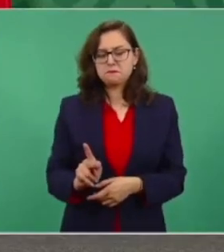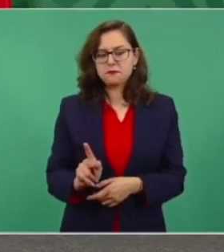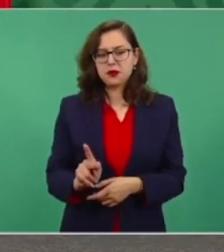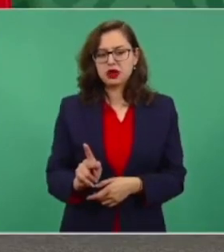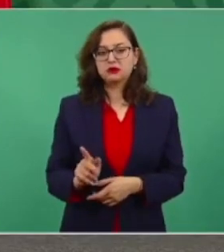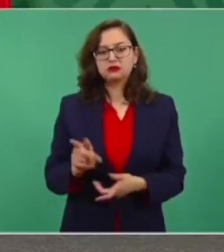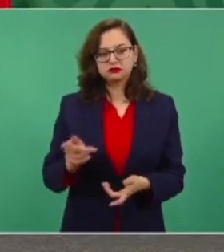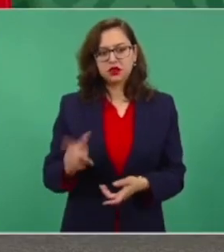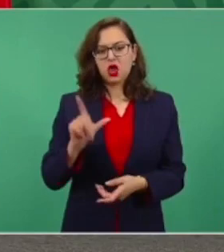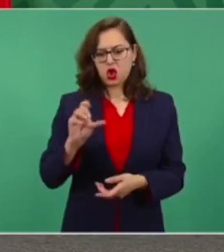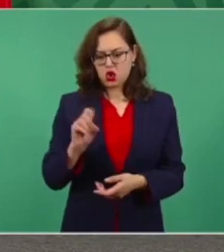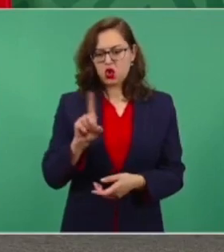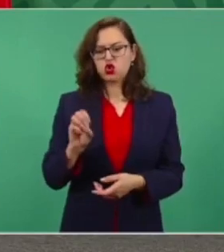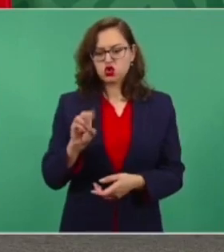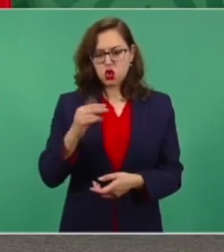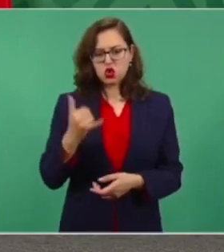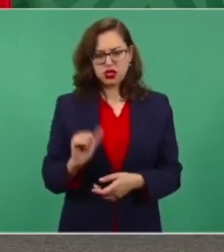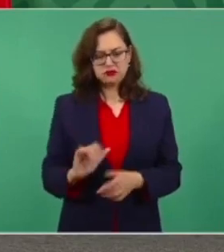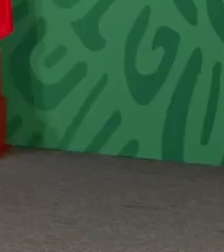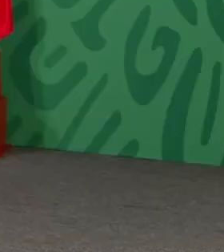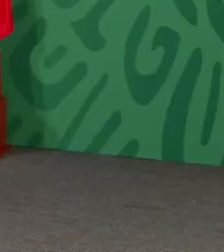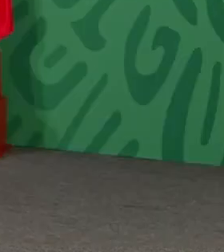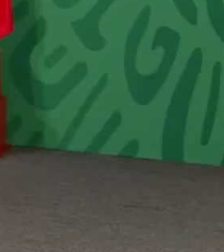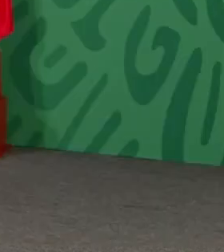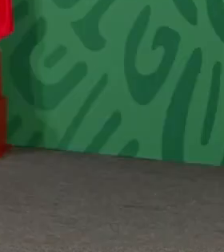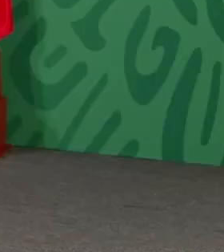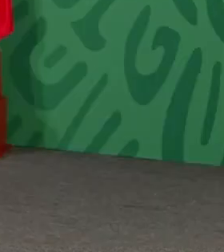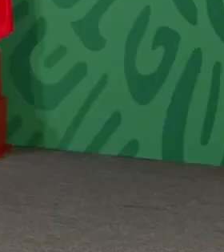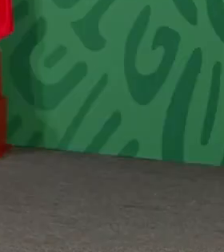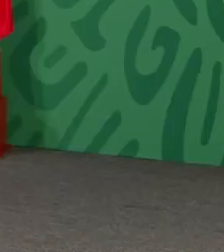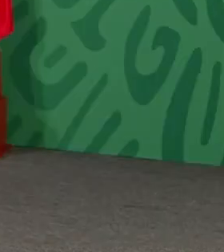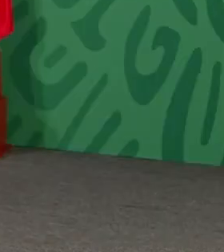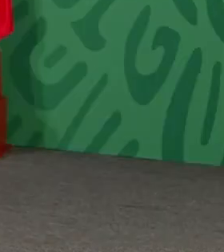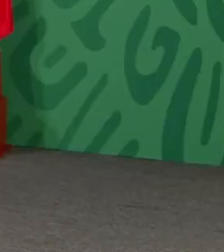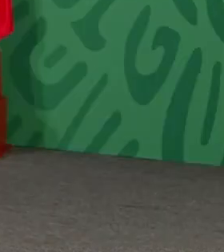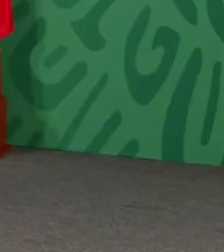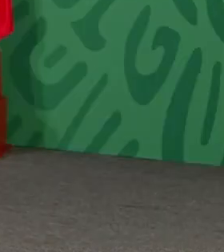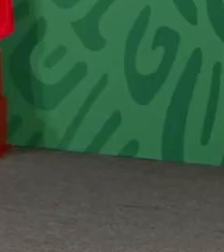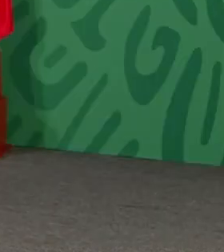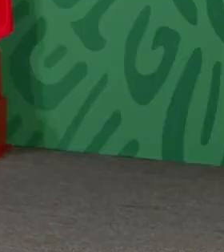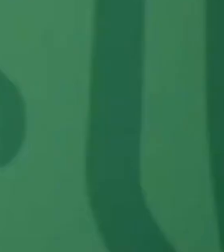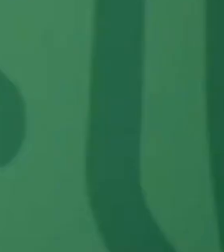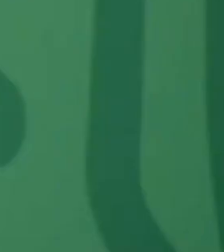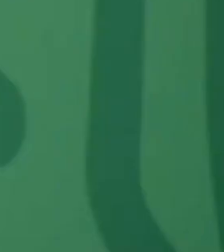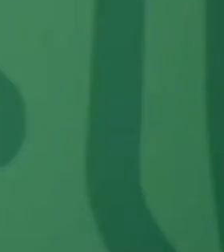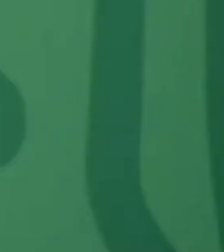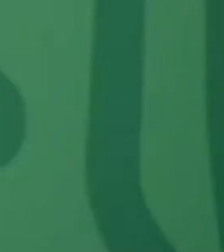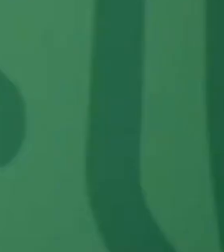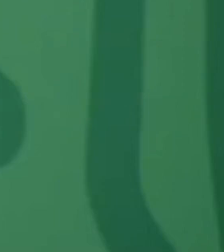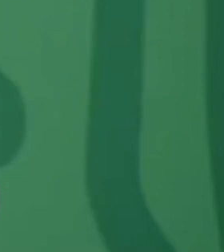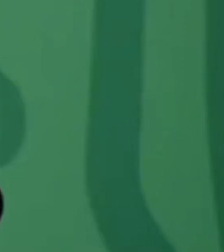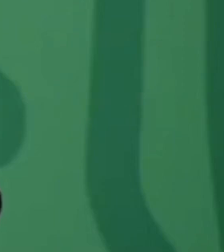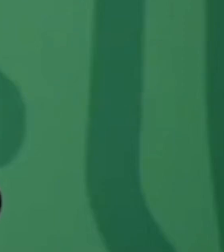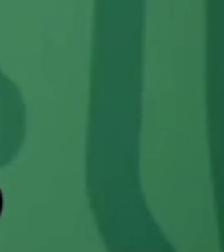Él se declara culpable y dice: yo